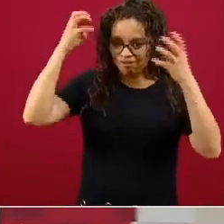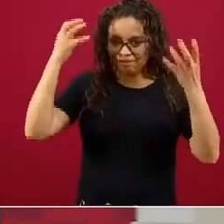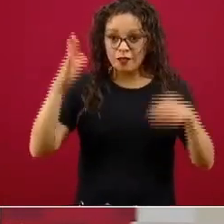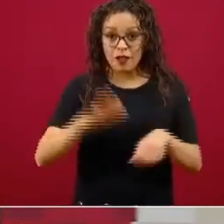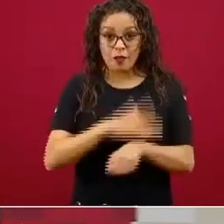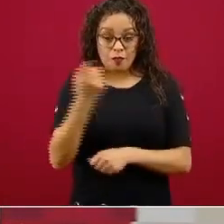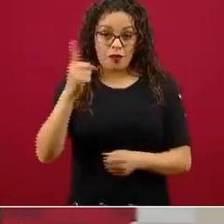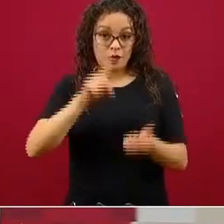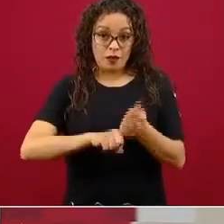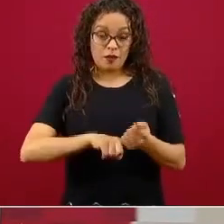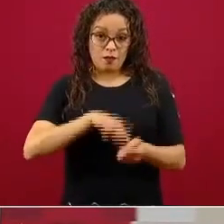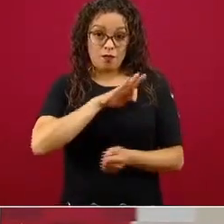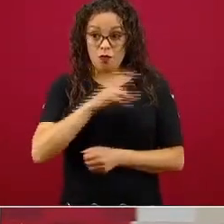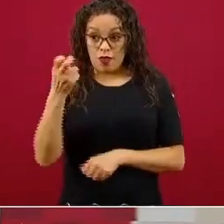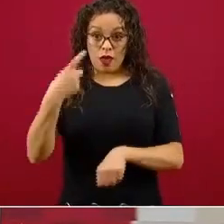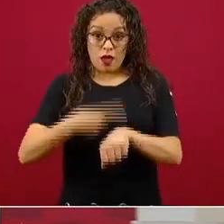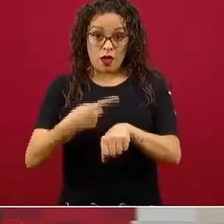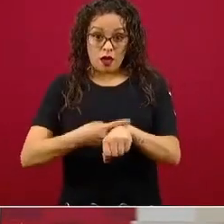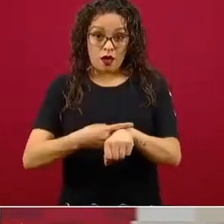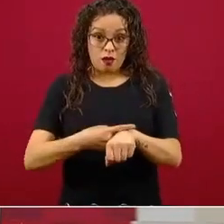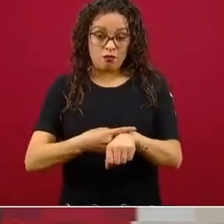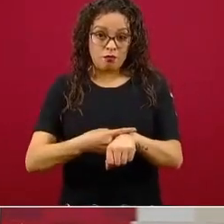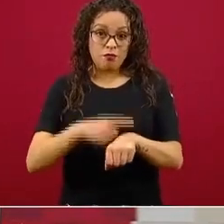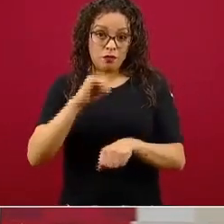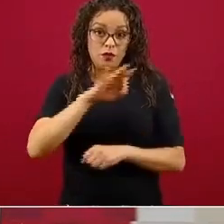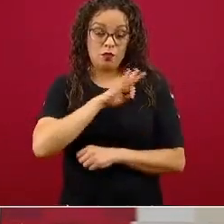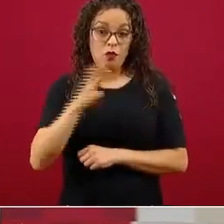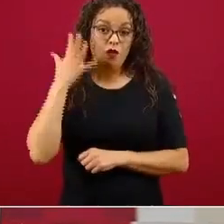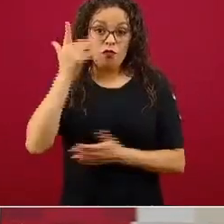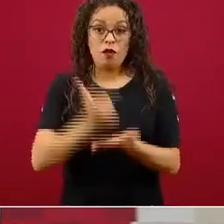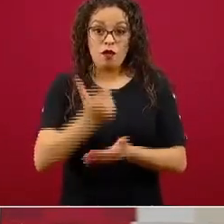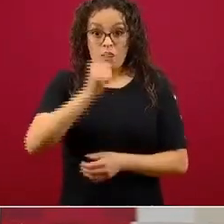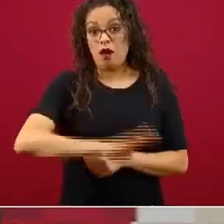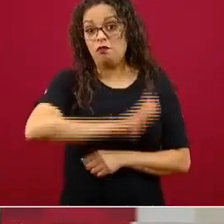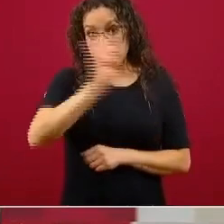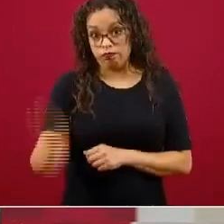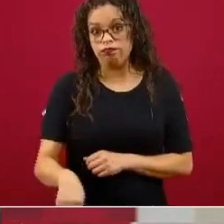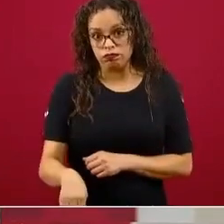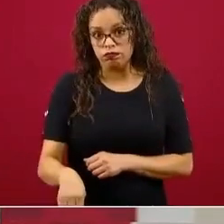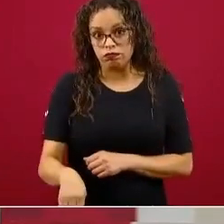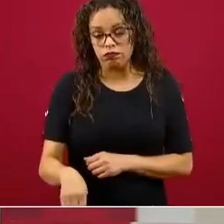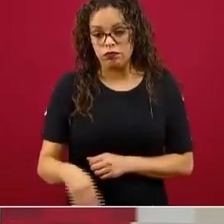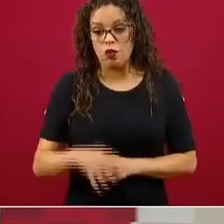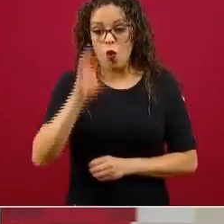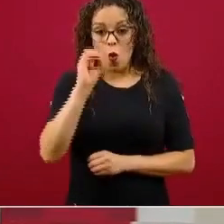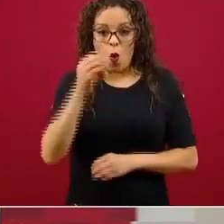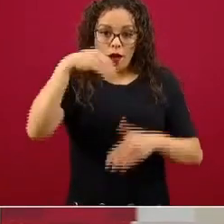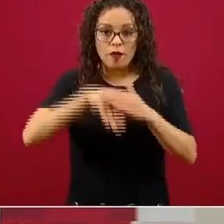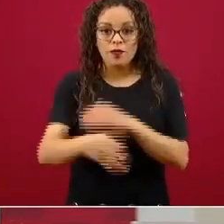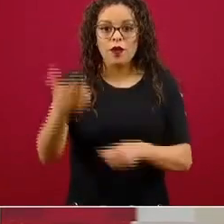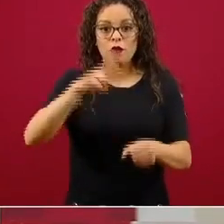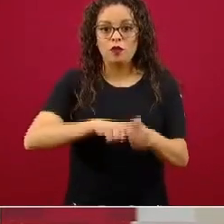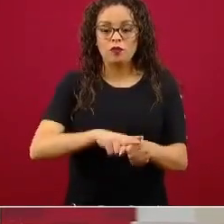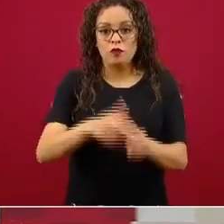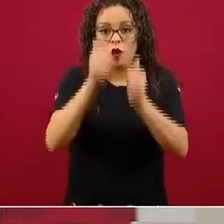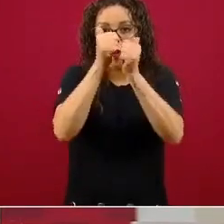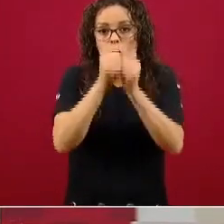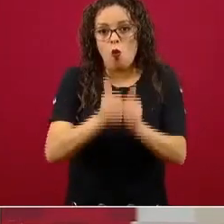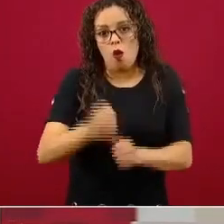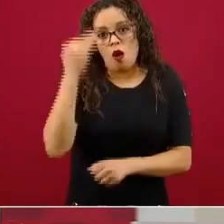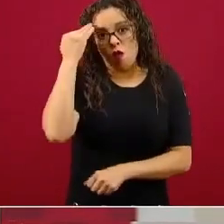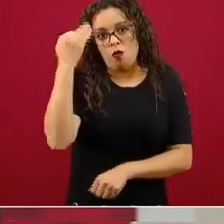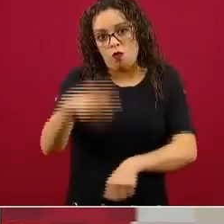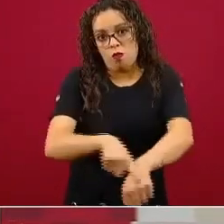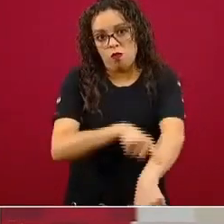puede causar la muerte, que puede provocar la necesidad de una hospitalización prolongada, desde luego es completamente legítima su